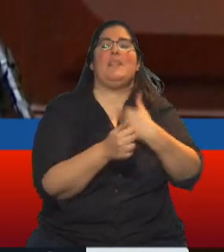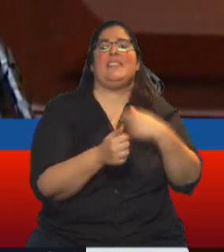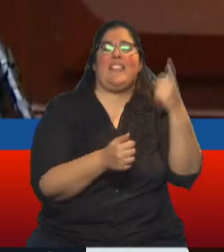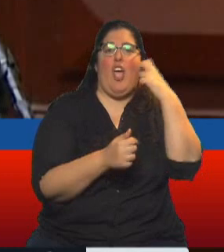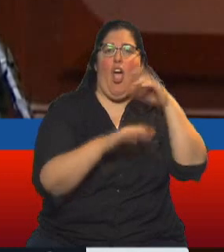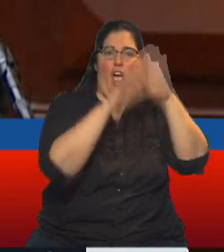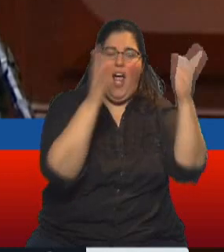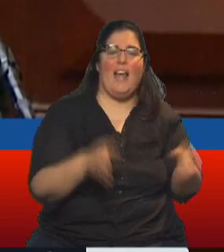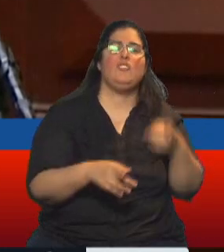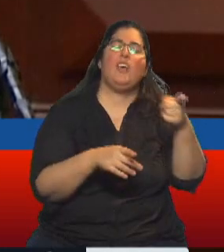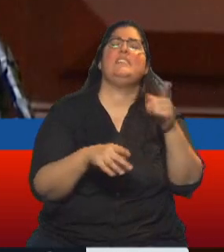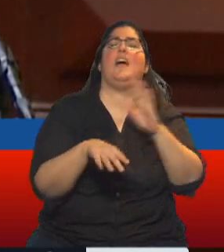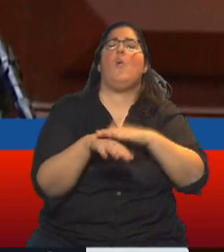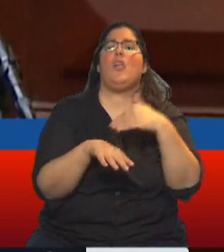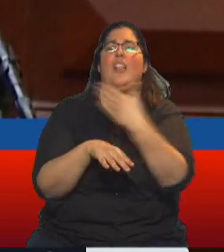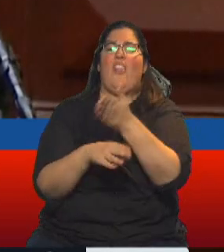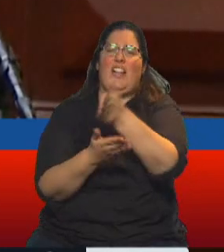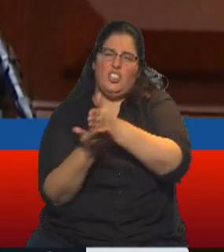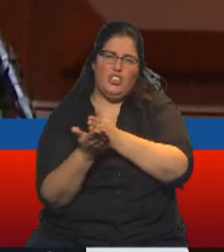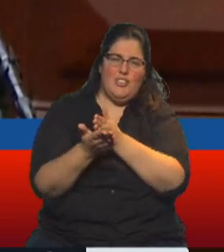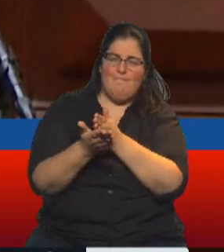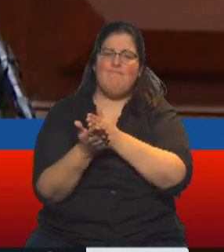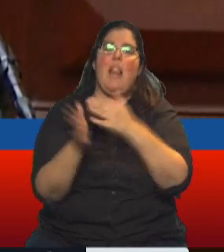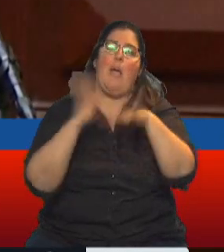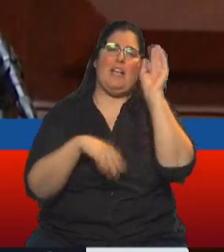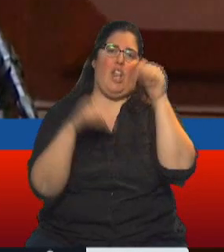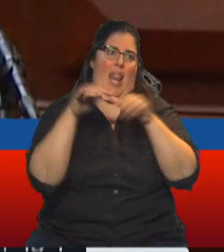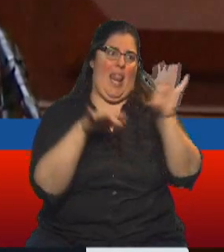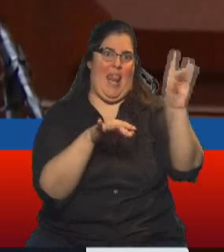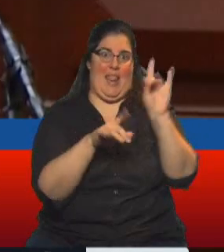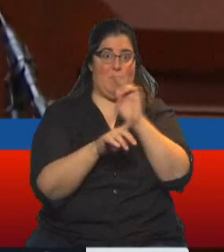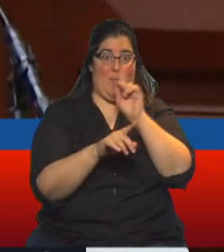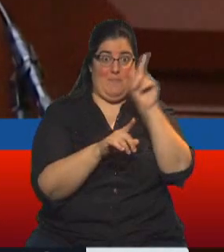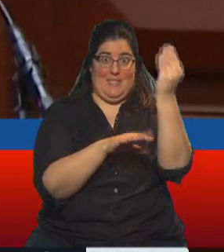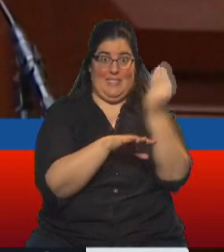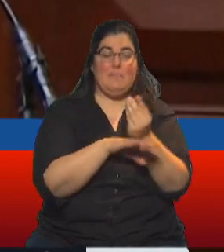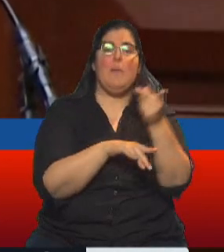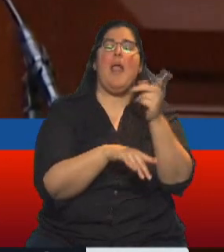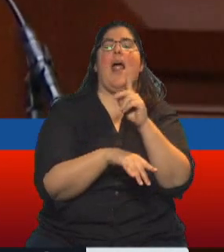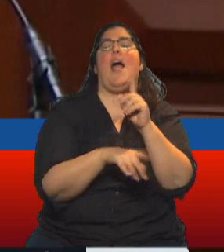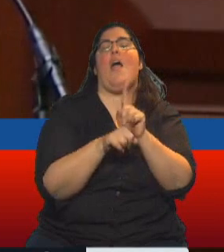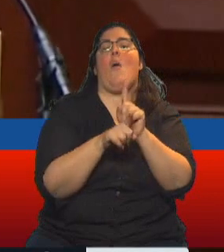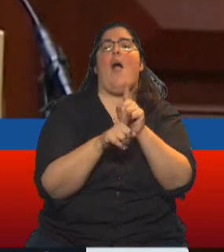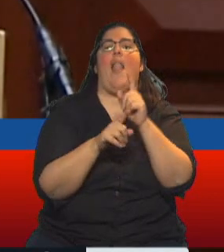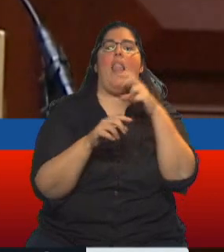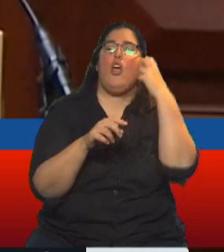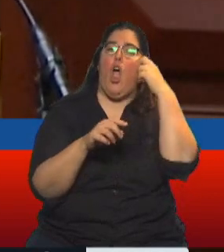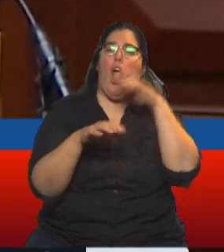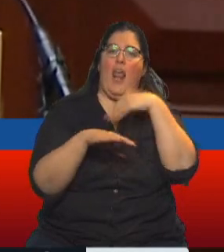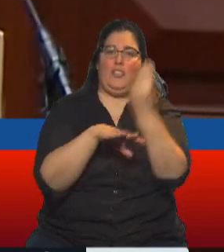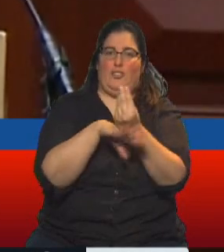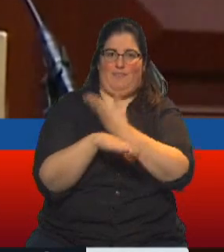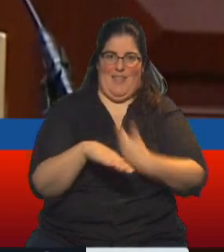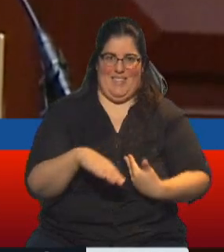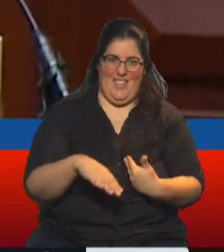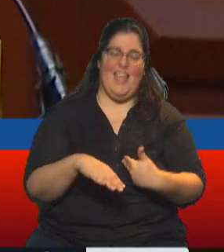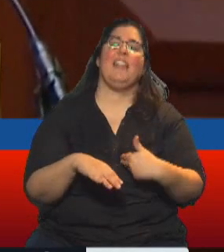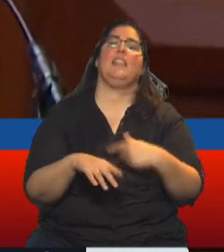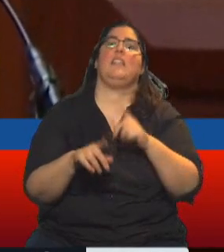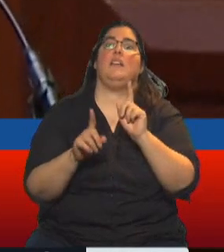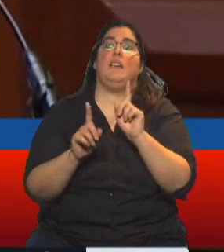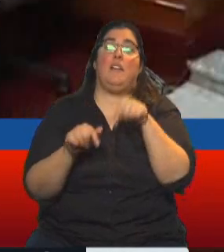de centro-derecha elegida por la oposición mayoritaria para presidir el Poder Legislativo unicameral en el primer revés sufrido por el oficialismo,